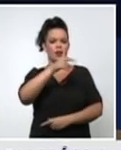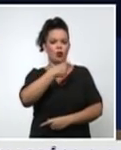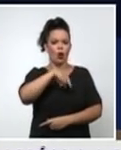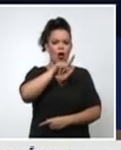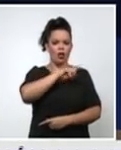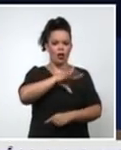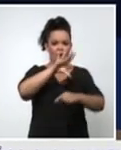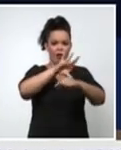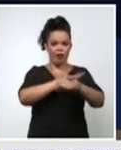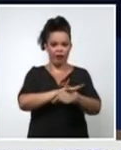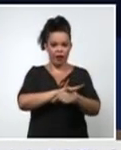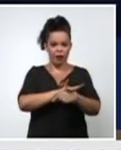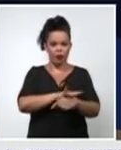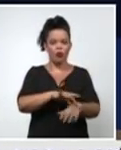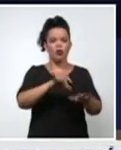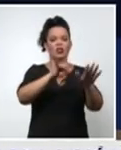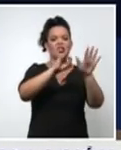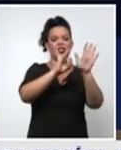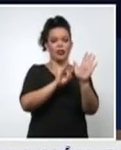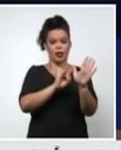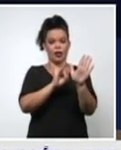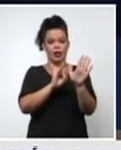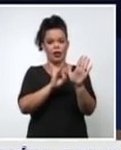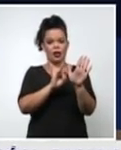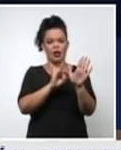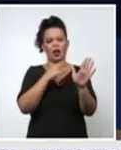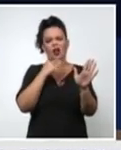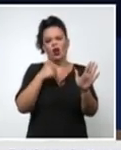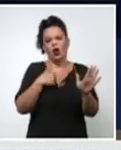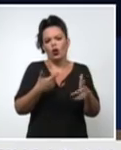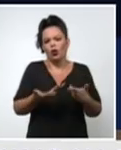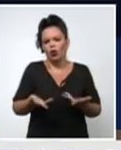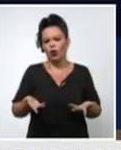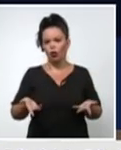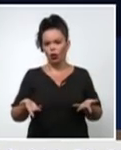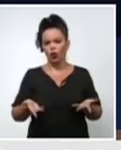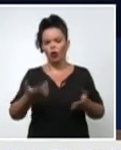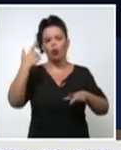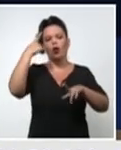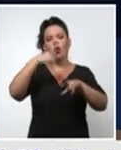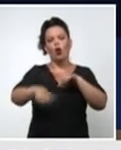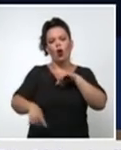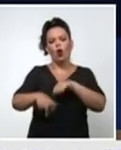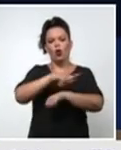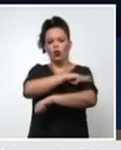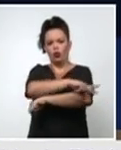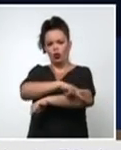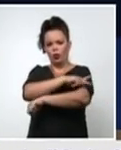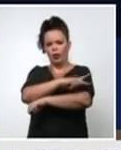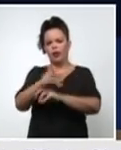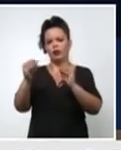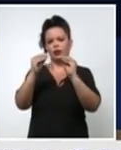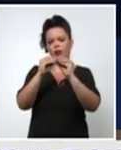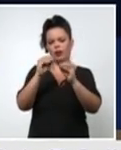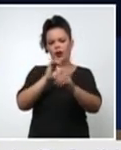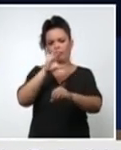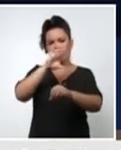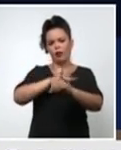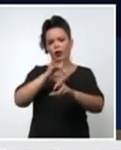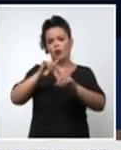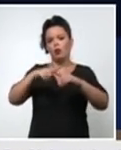7 pues tienen como fuente de infección el exterior de nuestro país. Ya arribaron a